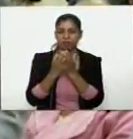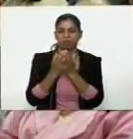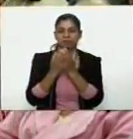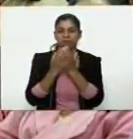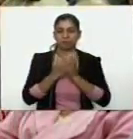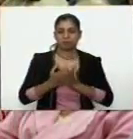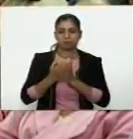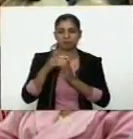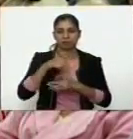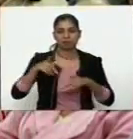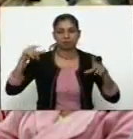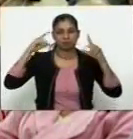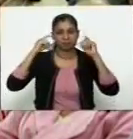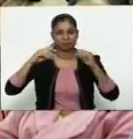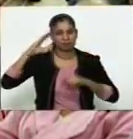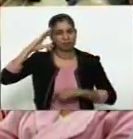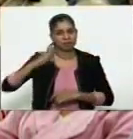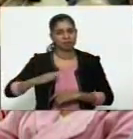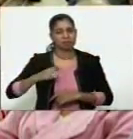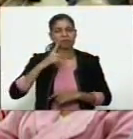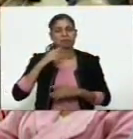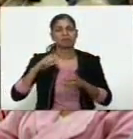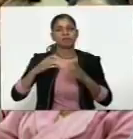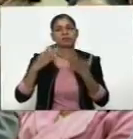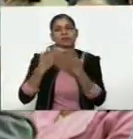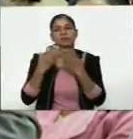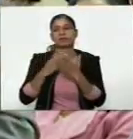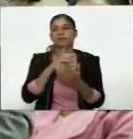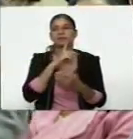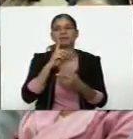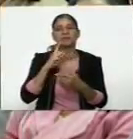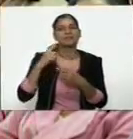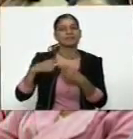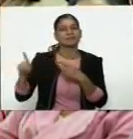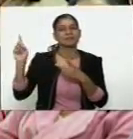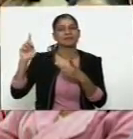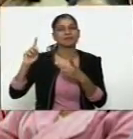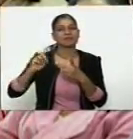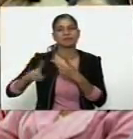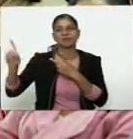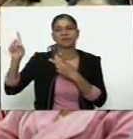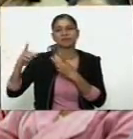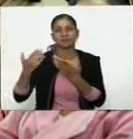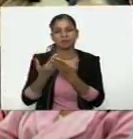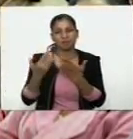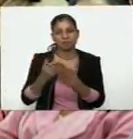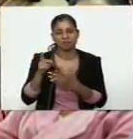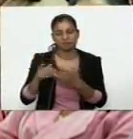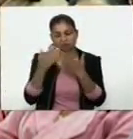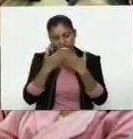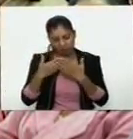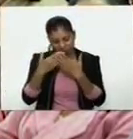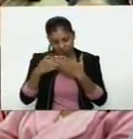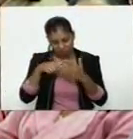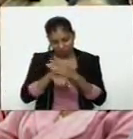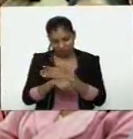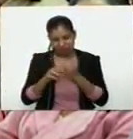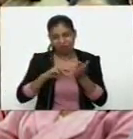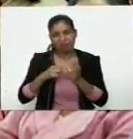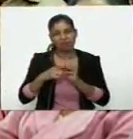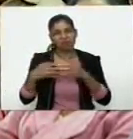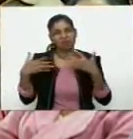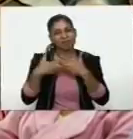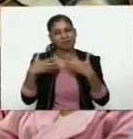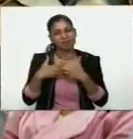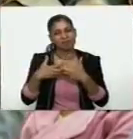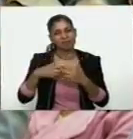estudiosos del pensamiento militar, como las escuelas de West Point, en la escuela de Lafayette, estudian el concepto de guerra retrógrada de nuestro